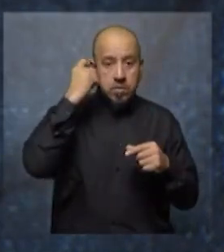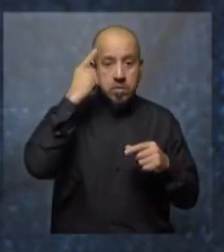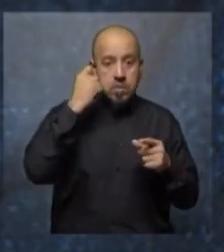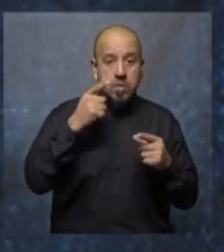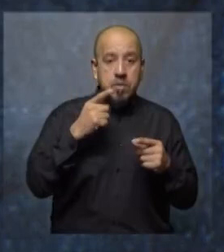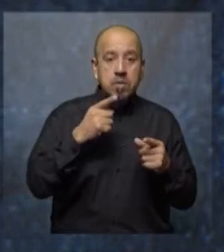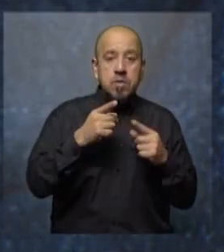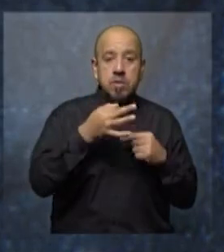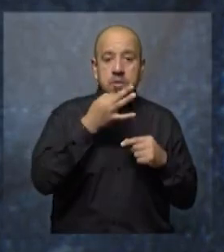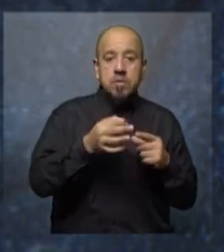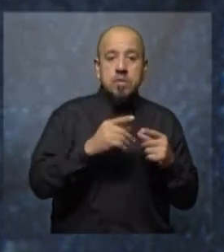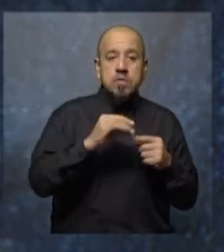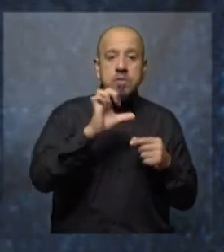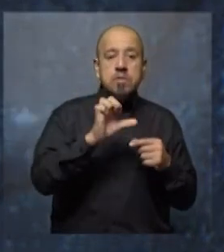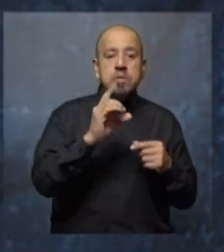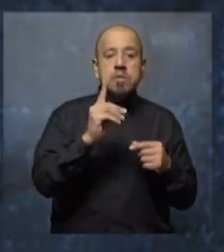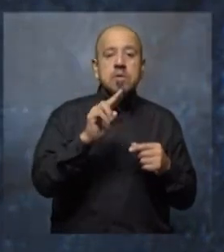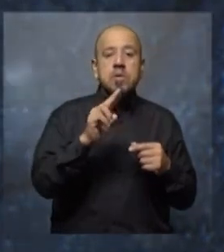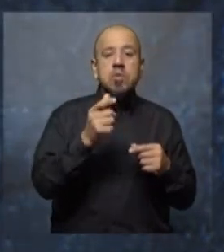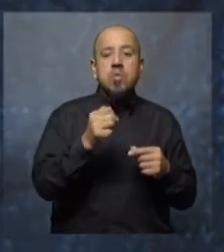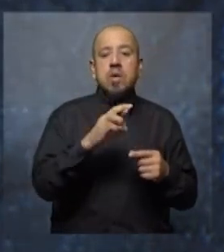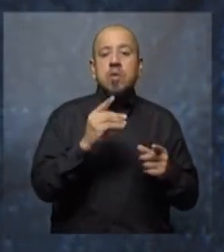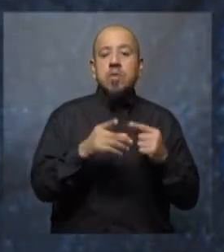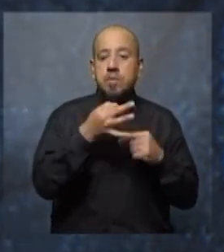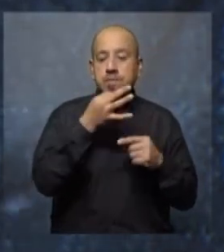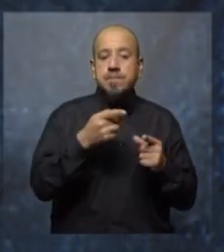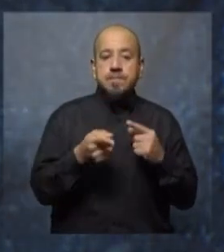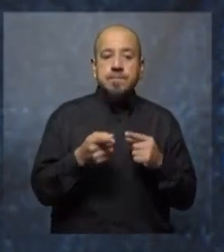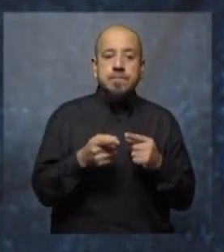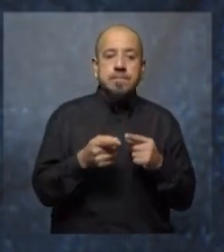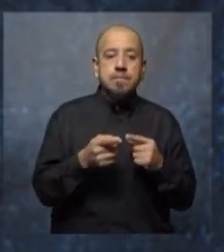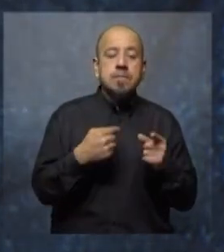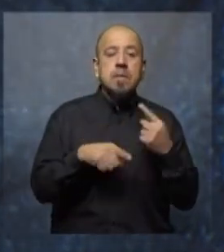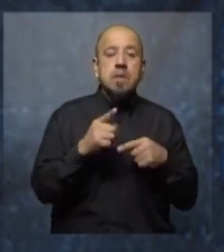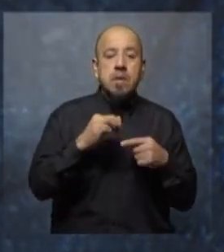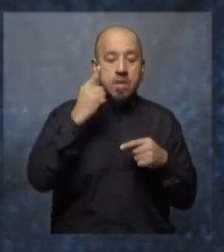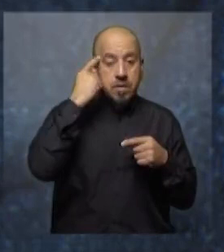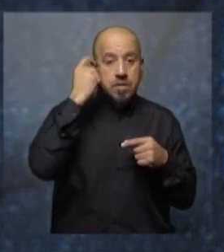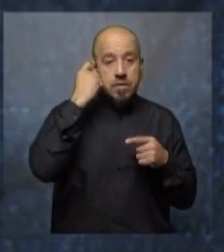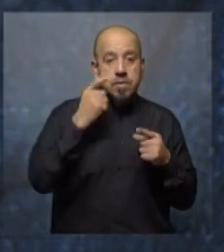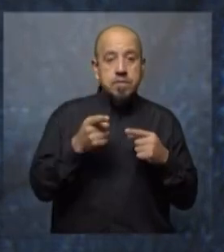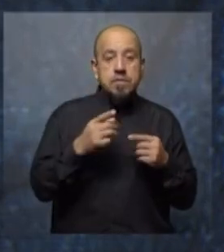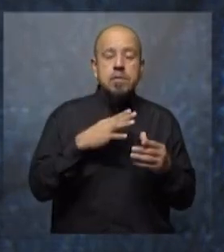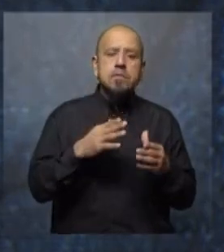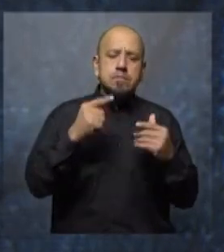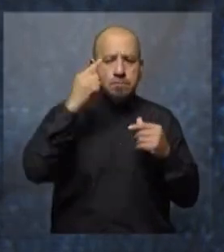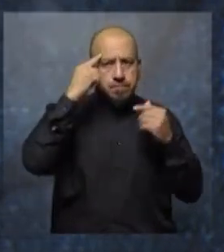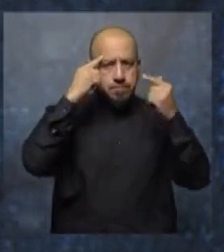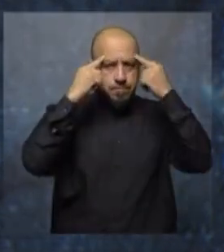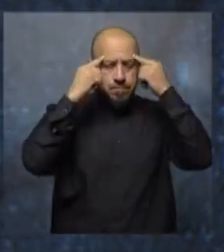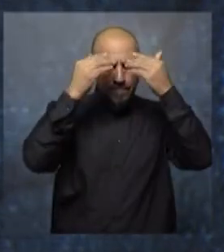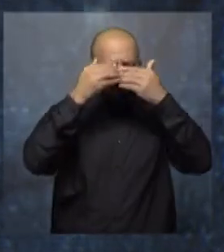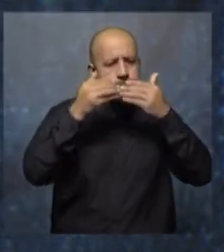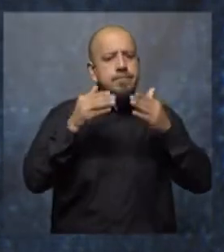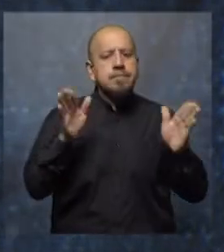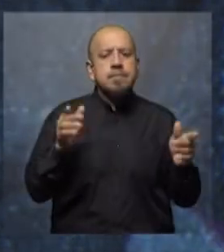recién Eduardo hablaba de la importancia de la experiencia no y Y de esa experiencia digamos abierta que